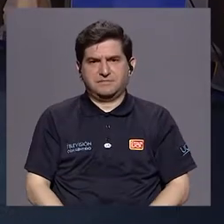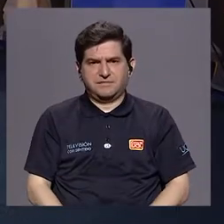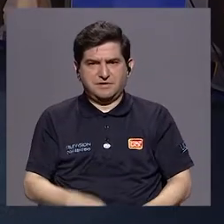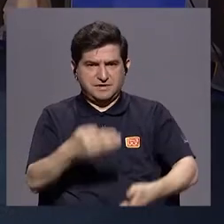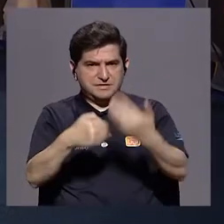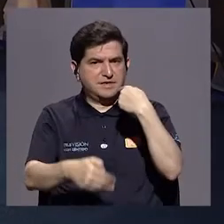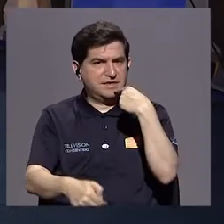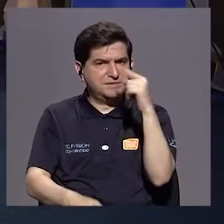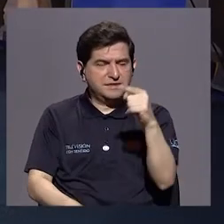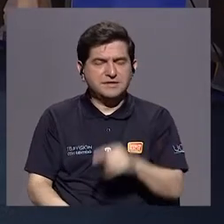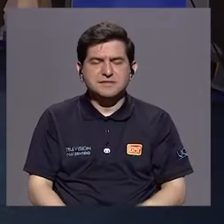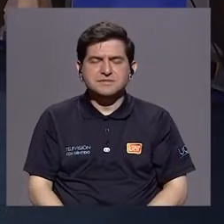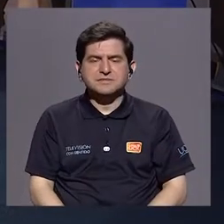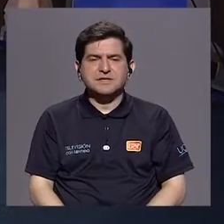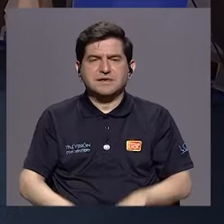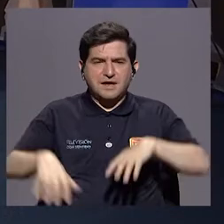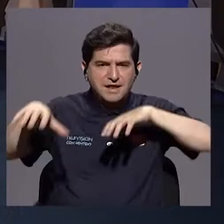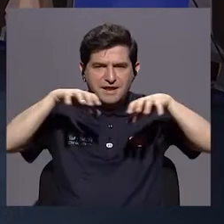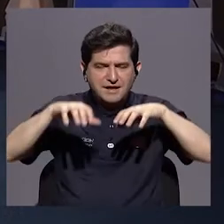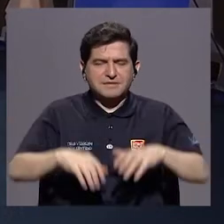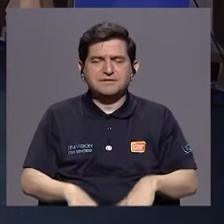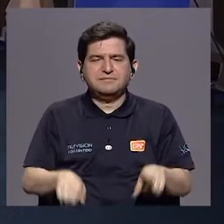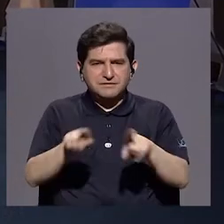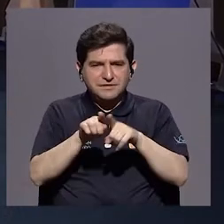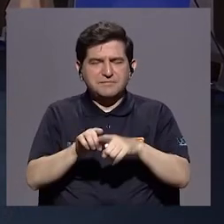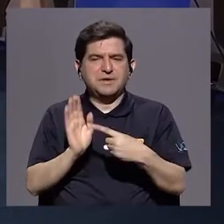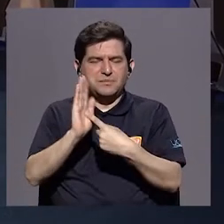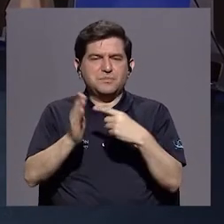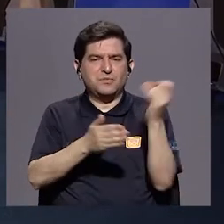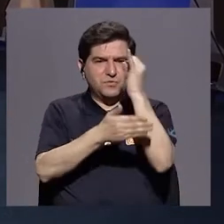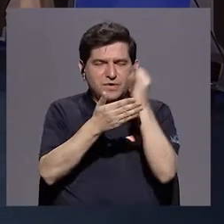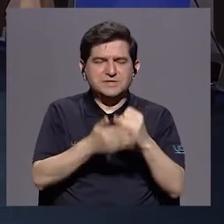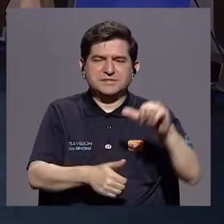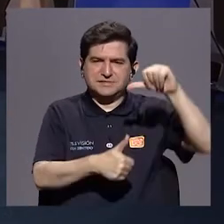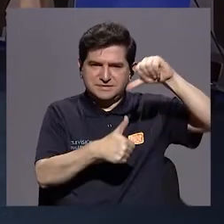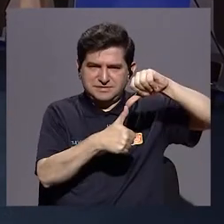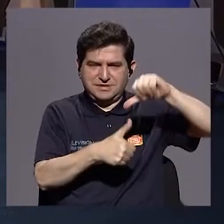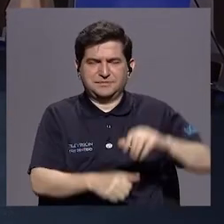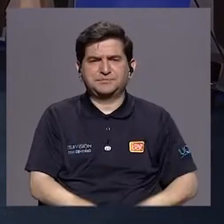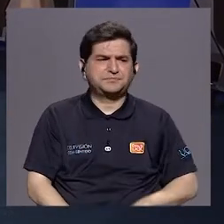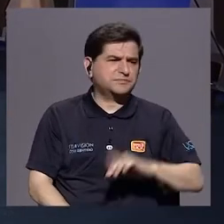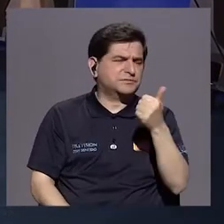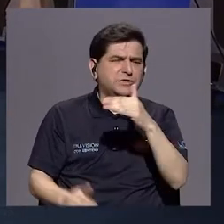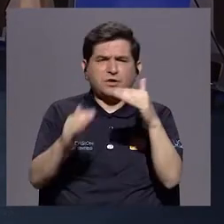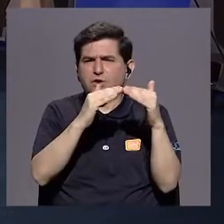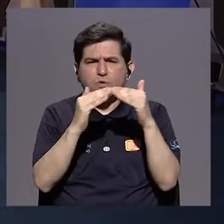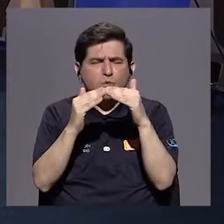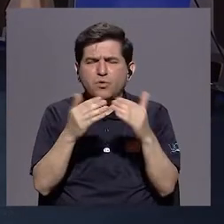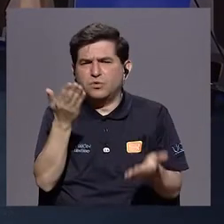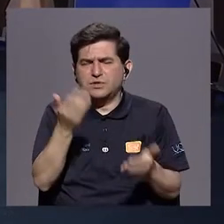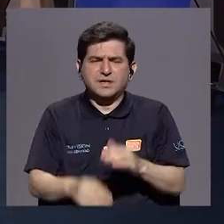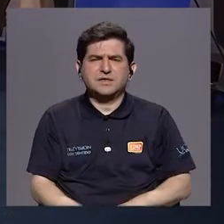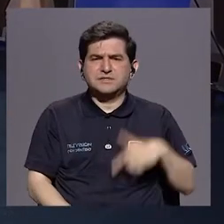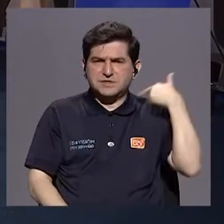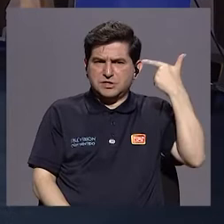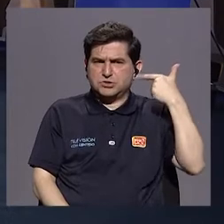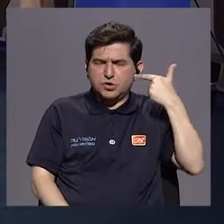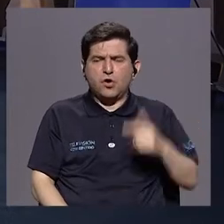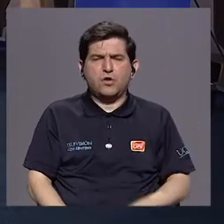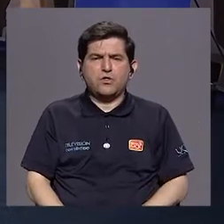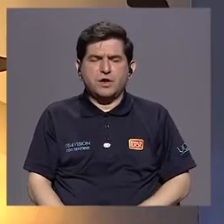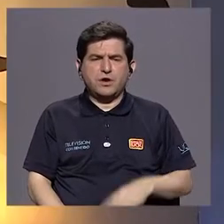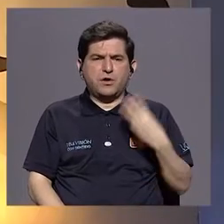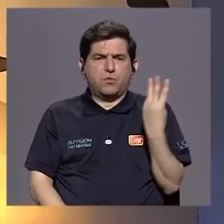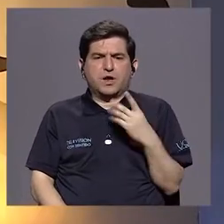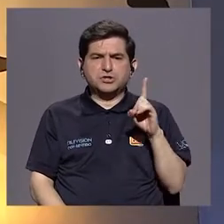mencionaste la bienal centroamericana que qué opiniones existen en otras ciudades como londres o washington donde has